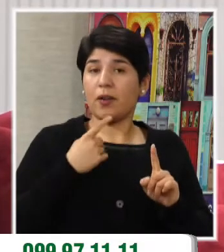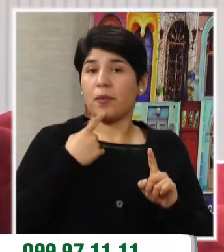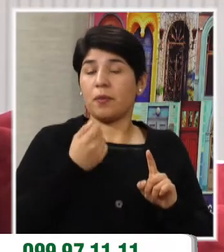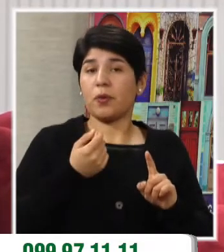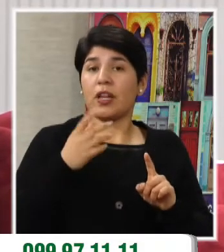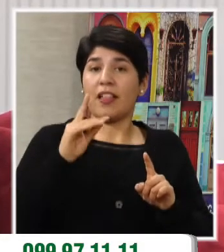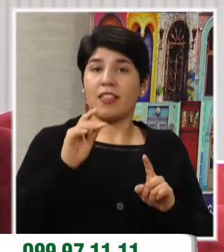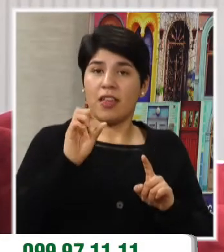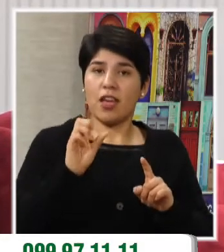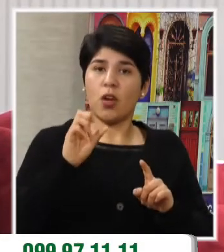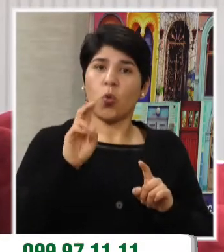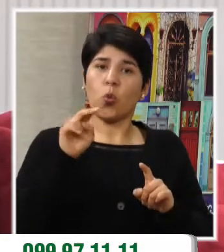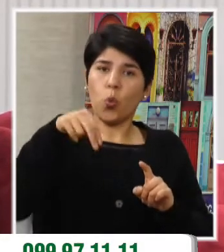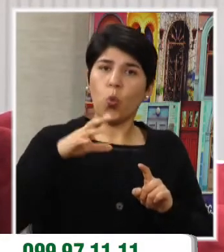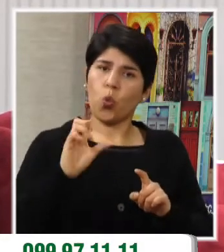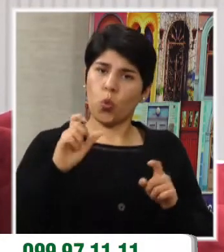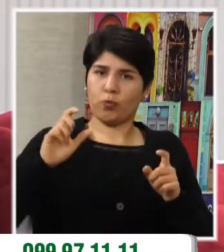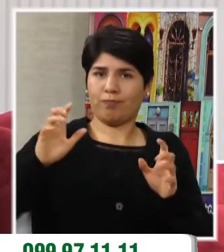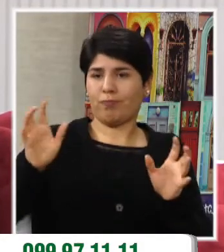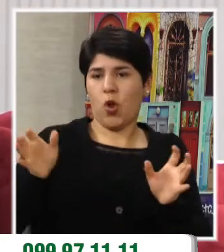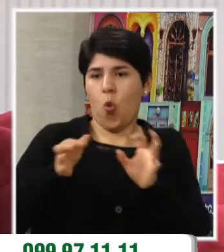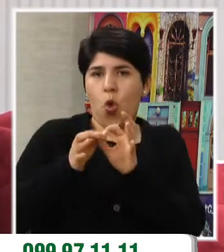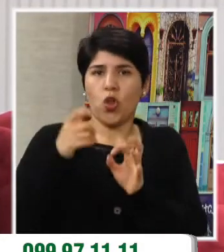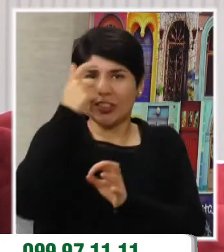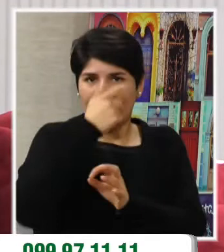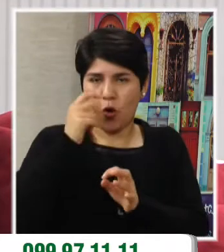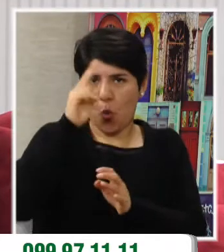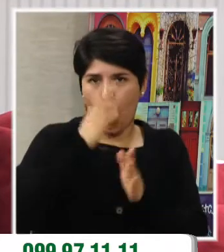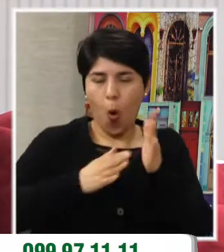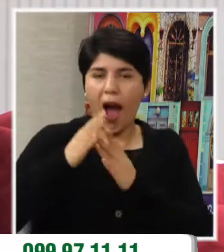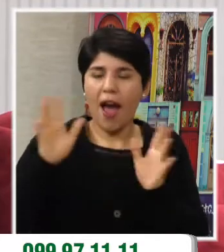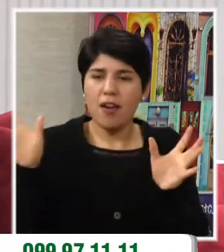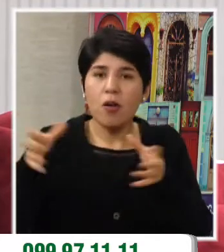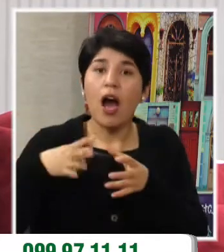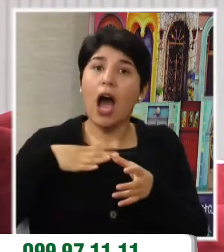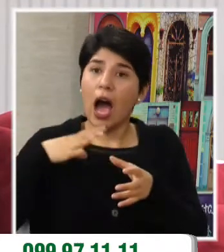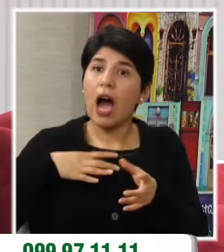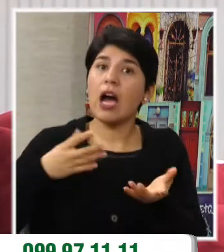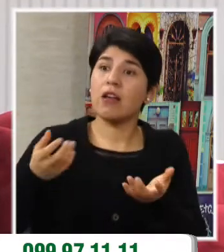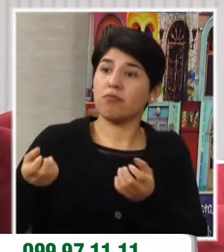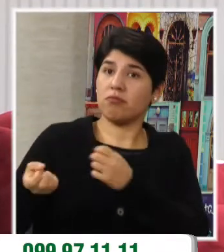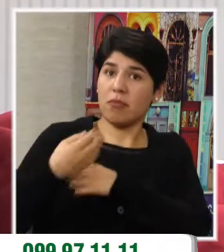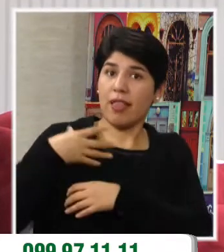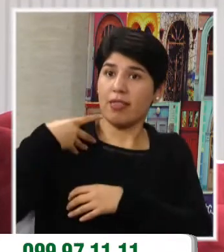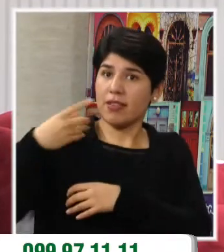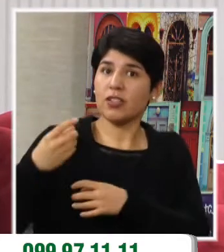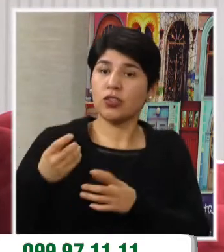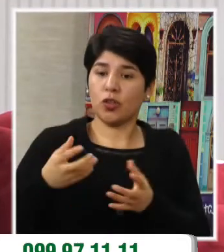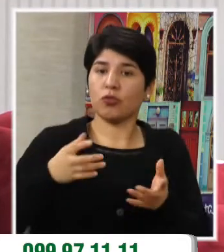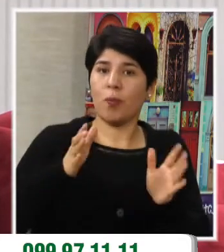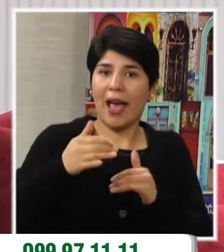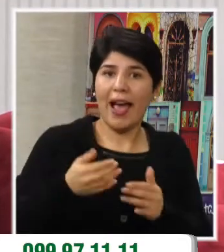un cv que la unión deseos del uruguay nos llevó a la dirección una gestión de canastas que también por supuesto que